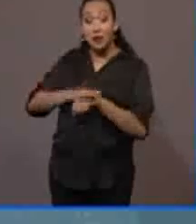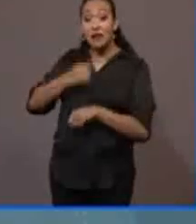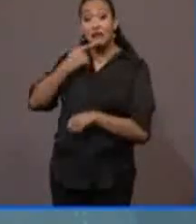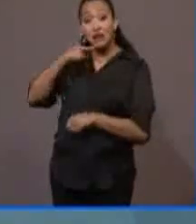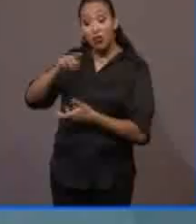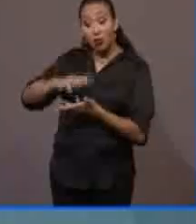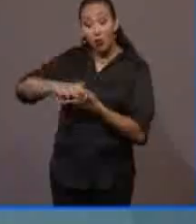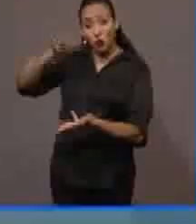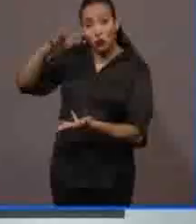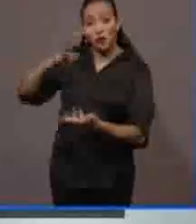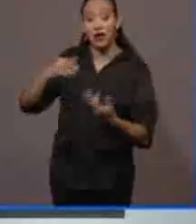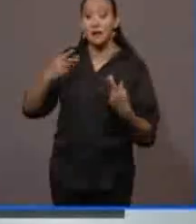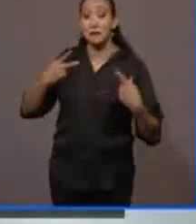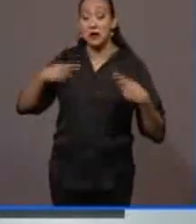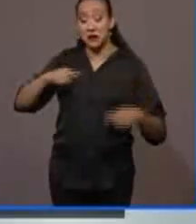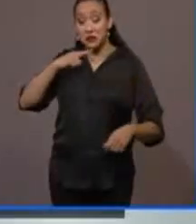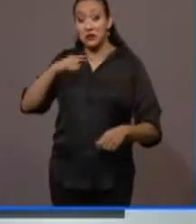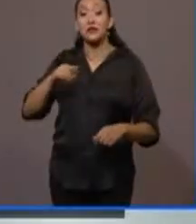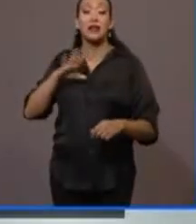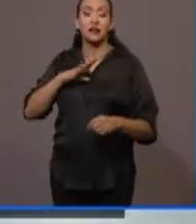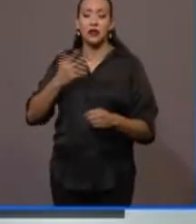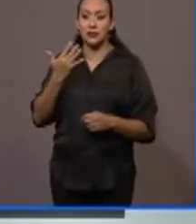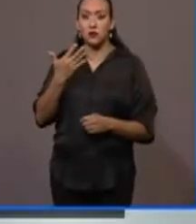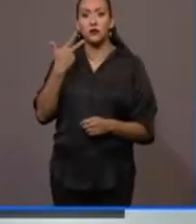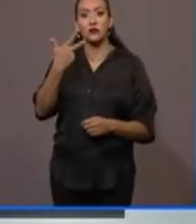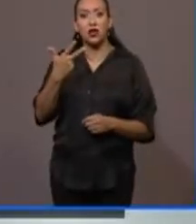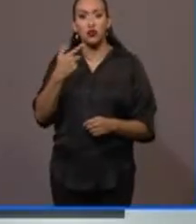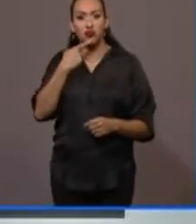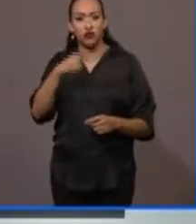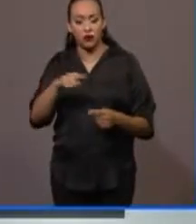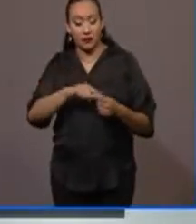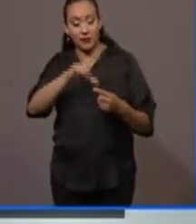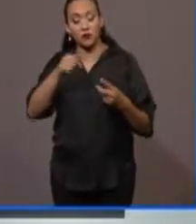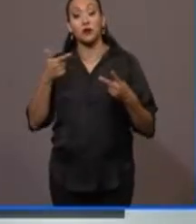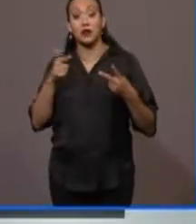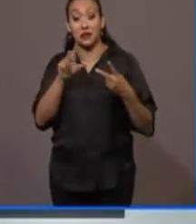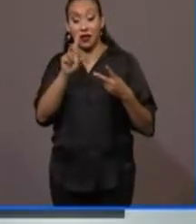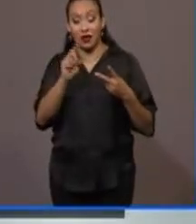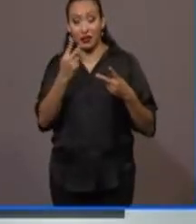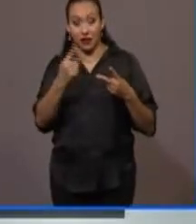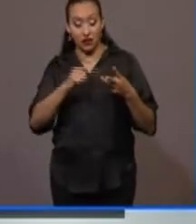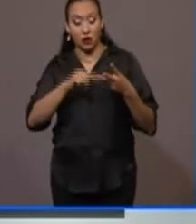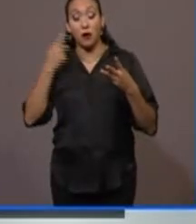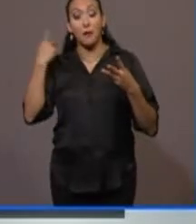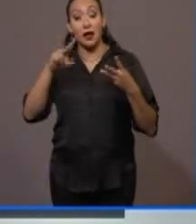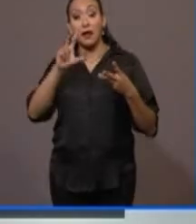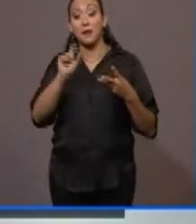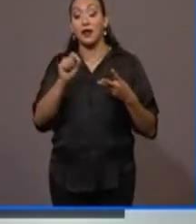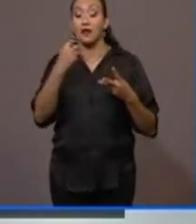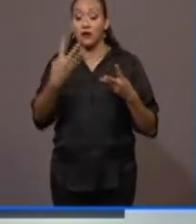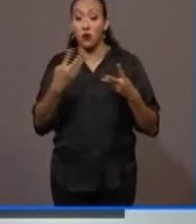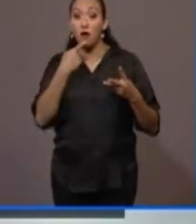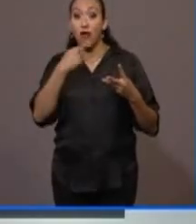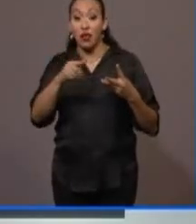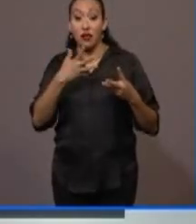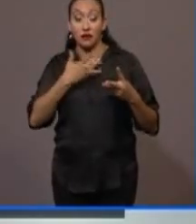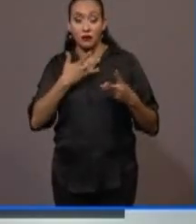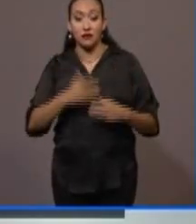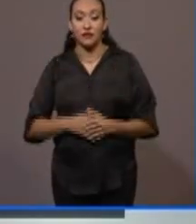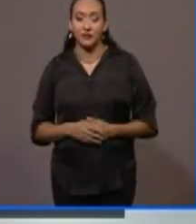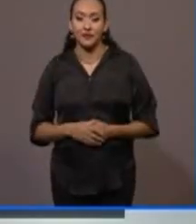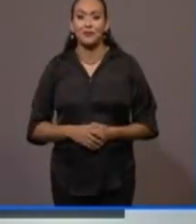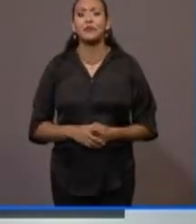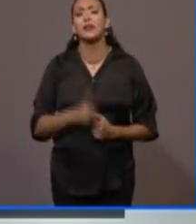más denuncias por este delito, con 58, seguido de Guanajuato con 32 y Veracruz con 24.